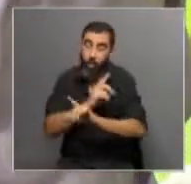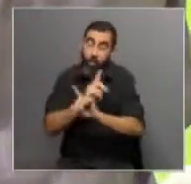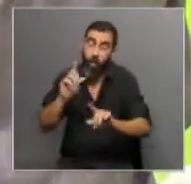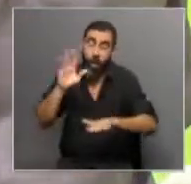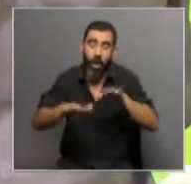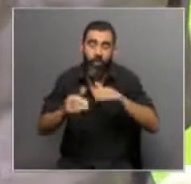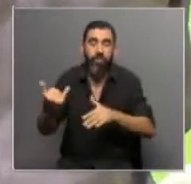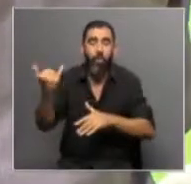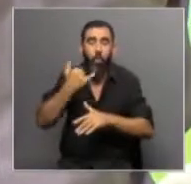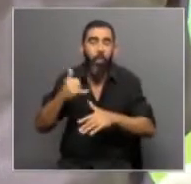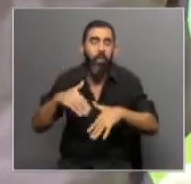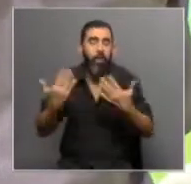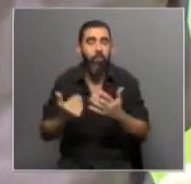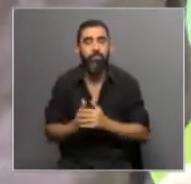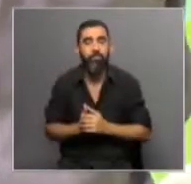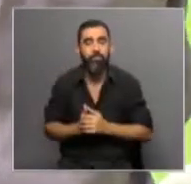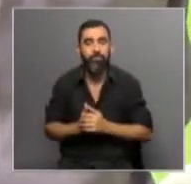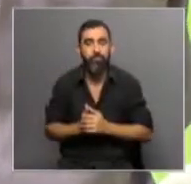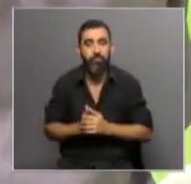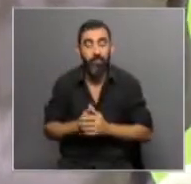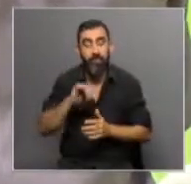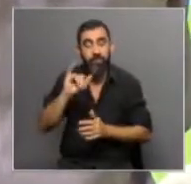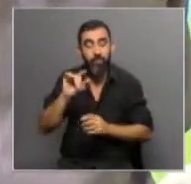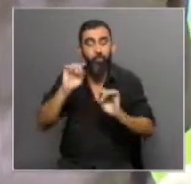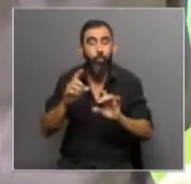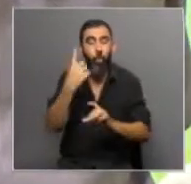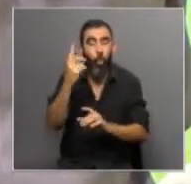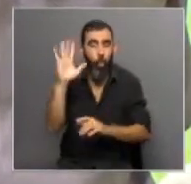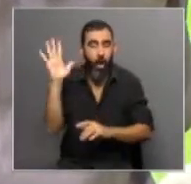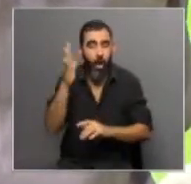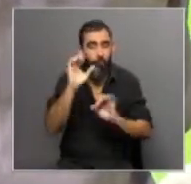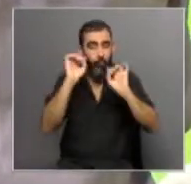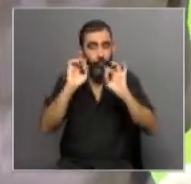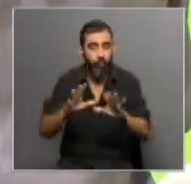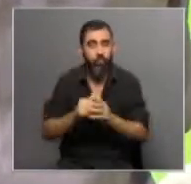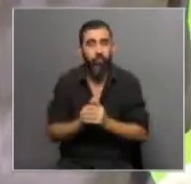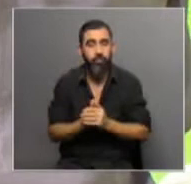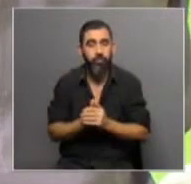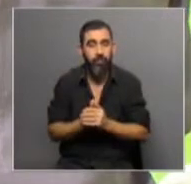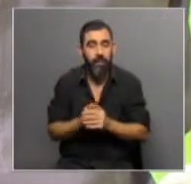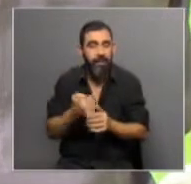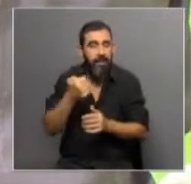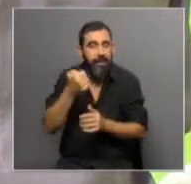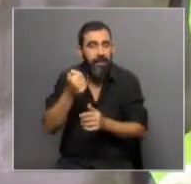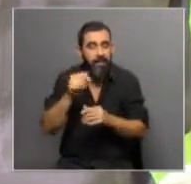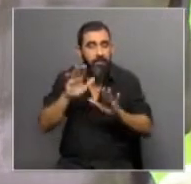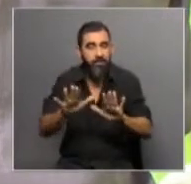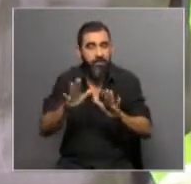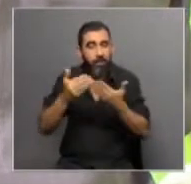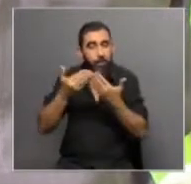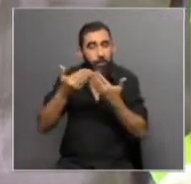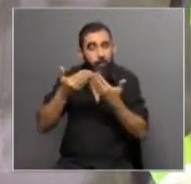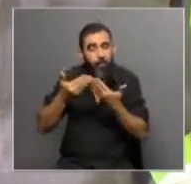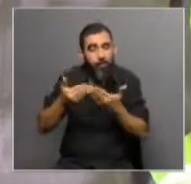A ver, contame un poquito. Sí, en realidad estuve con un solo árbol. Ajá. Y estuve casi que te diría que empezando